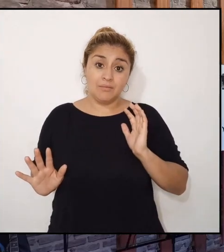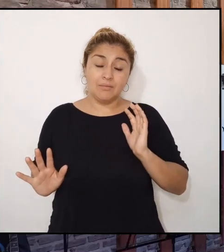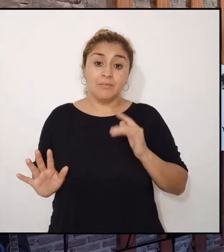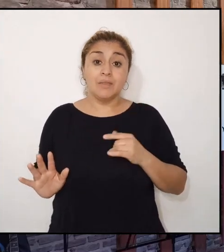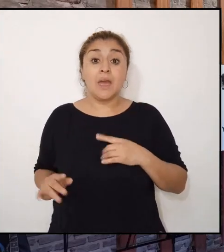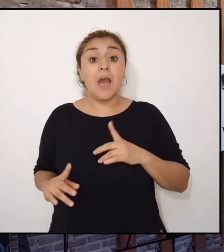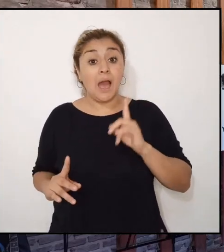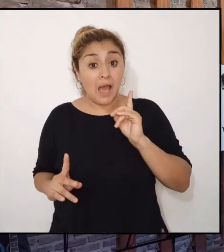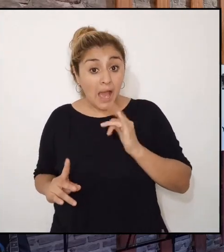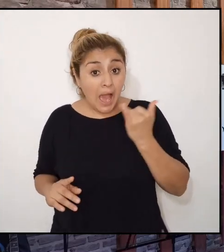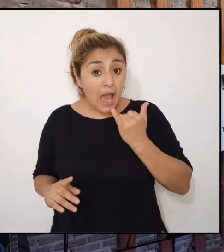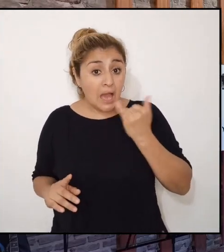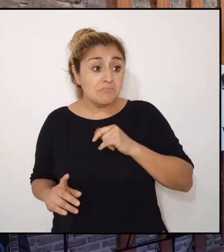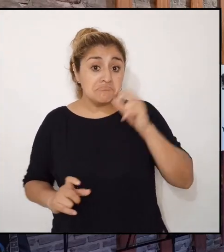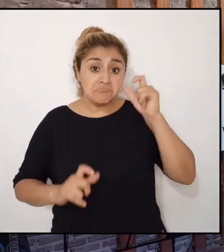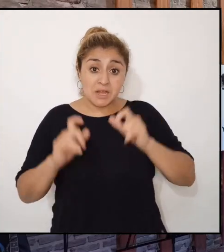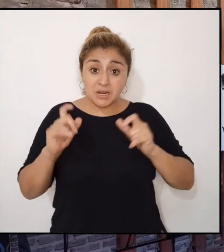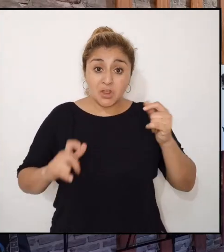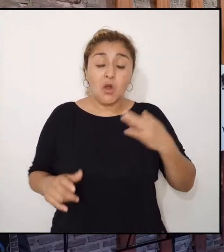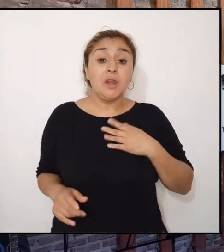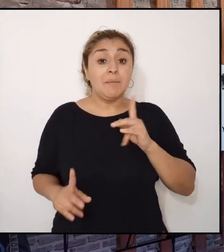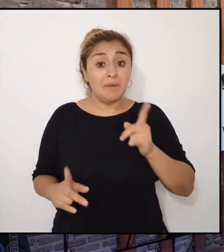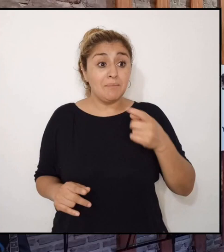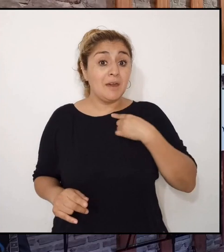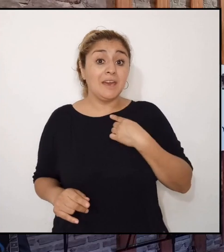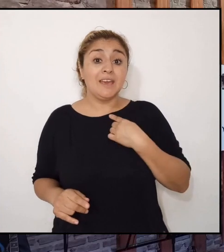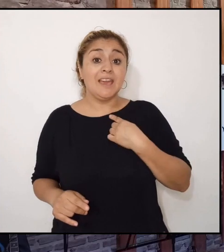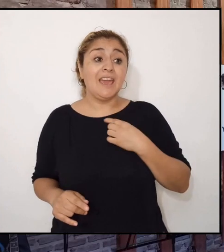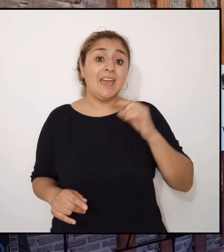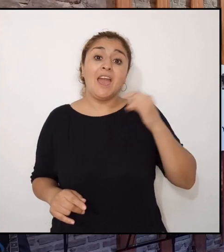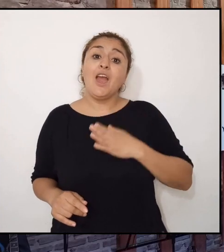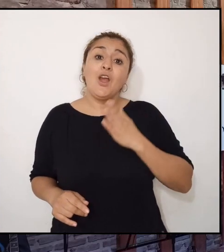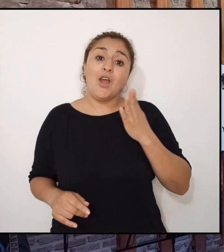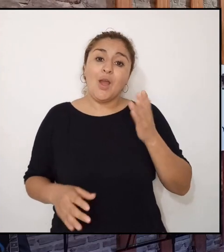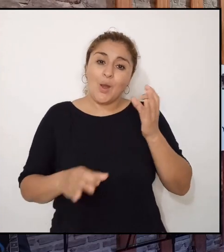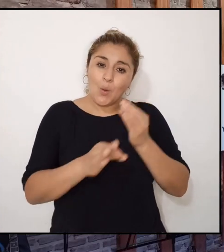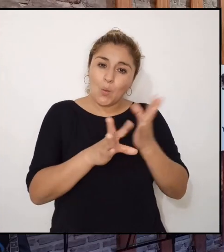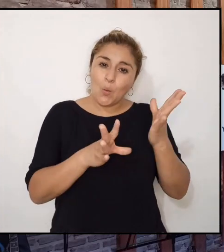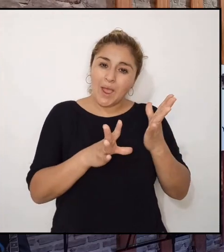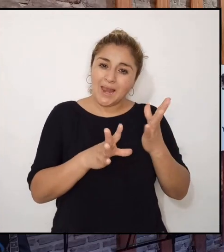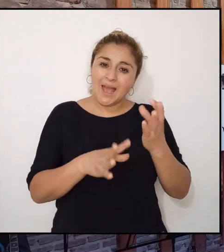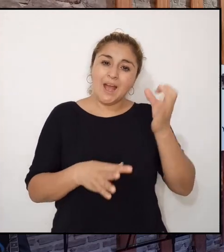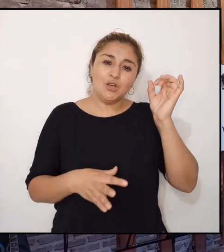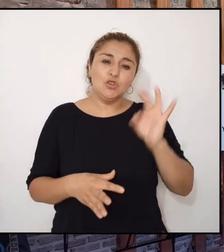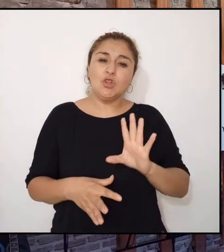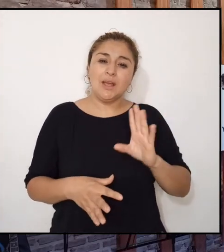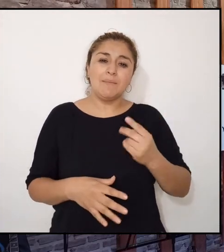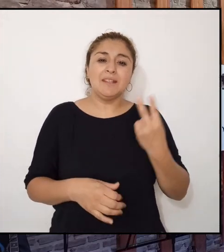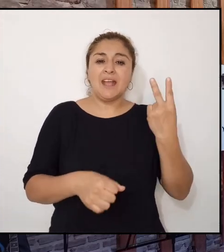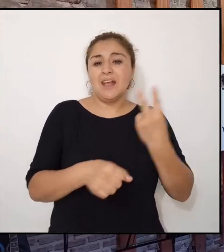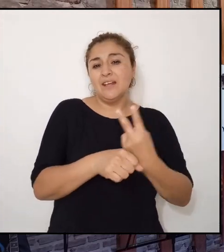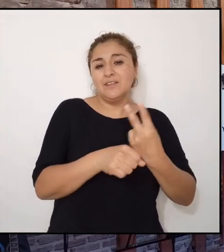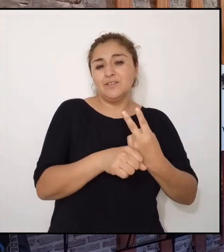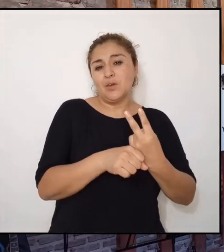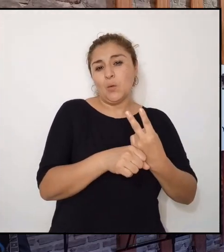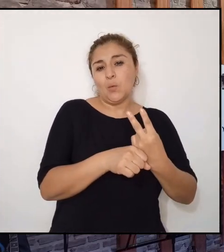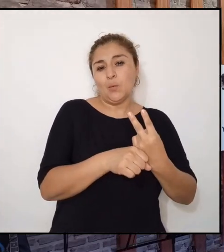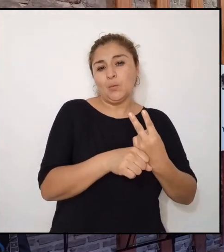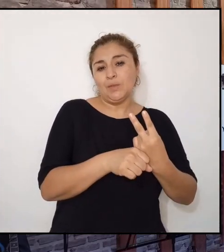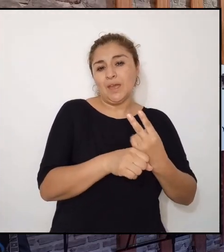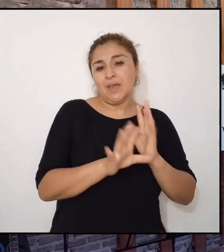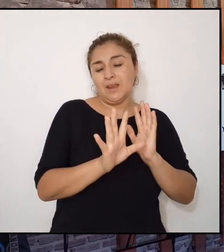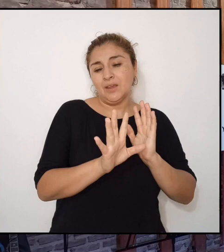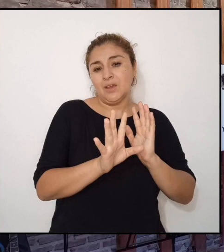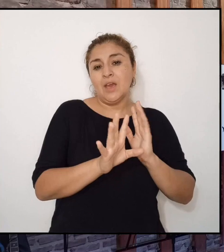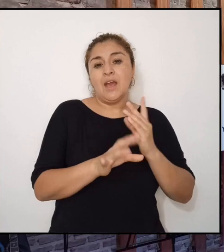más. O ni hizo la primaria tampoco. Pero yo le aseguro que si usted se pone a estudiar la Biblia, Dios le va a dar sabiduría y entendimiento